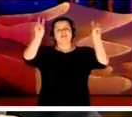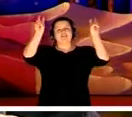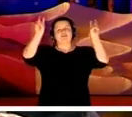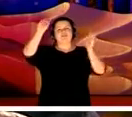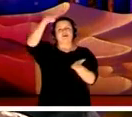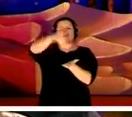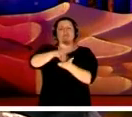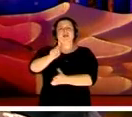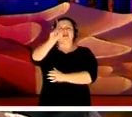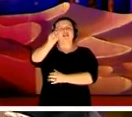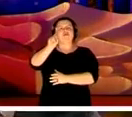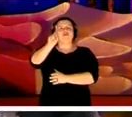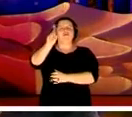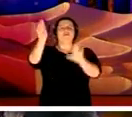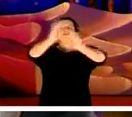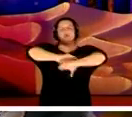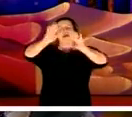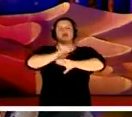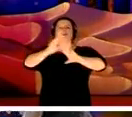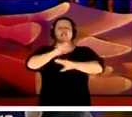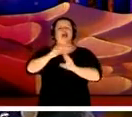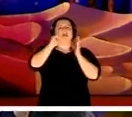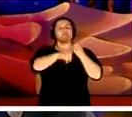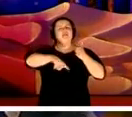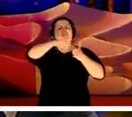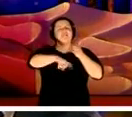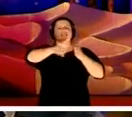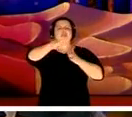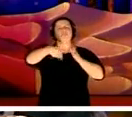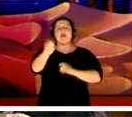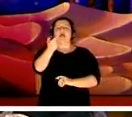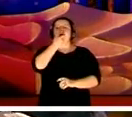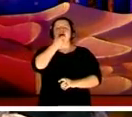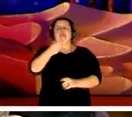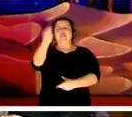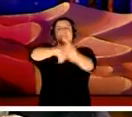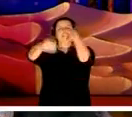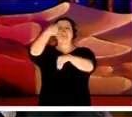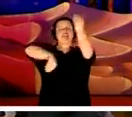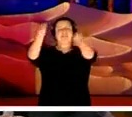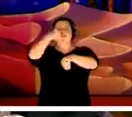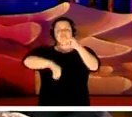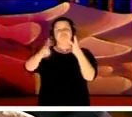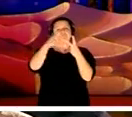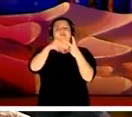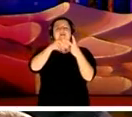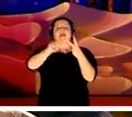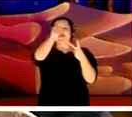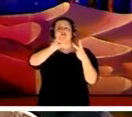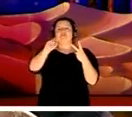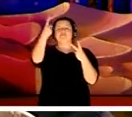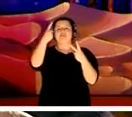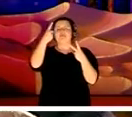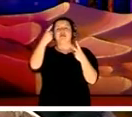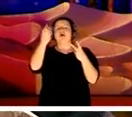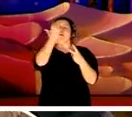noche haciendo dieta para acabar harto de galletas. Primer tema, viviendo del cuento. Segundo tema, en